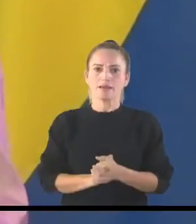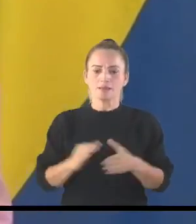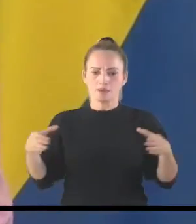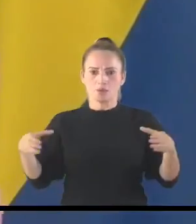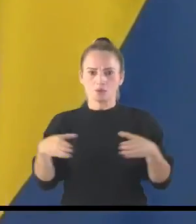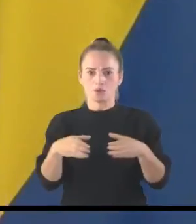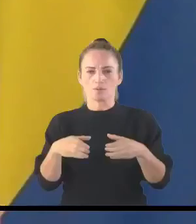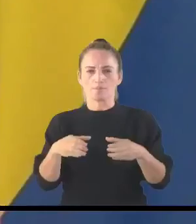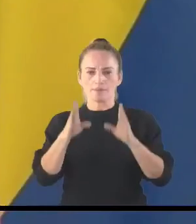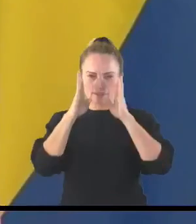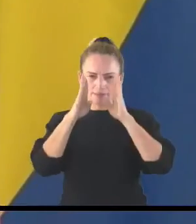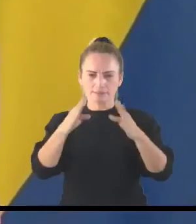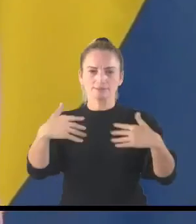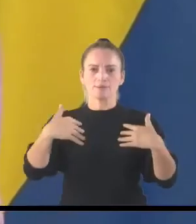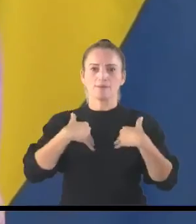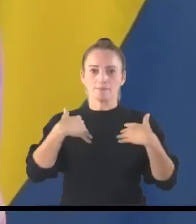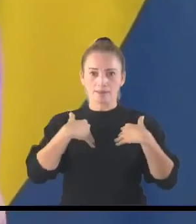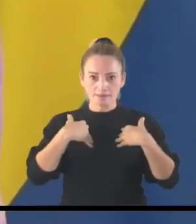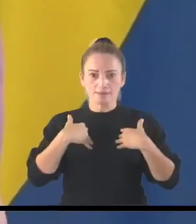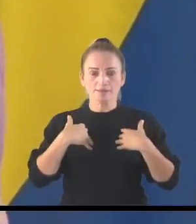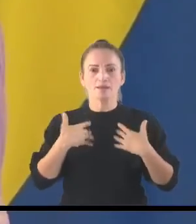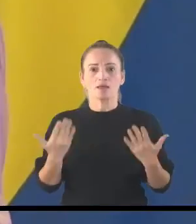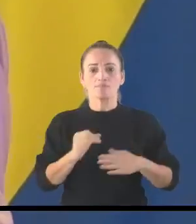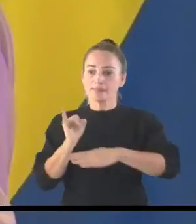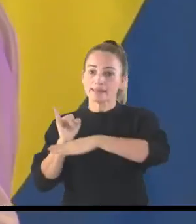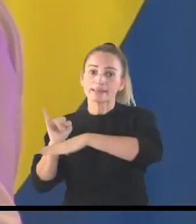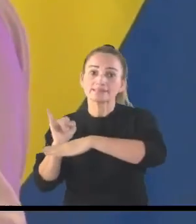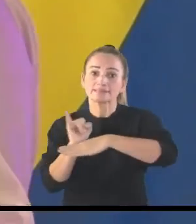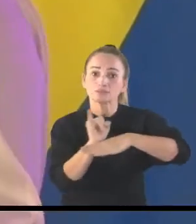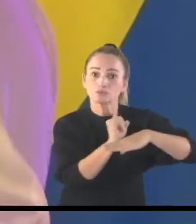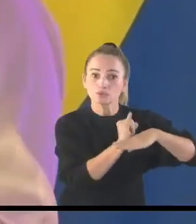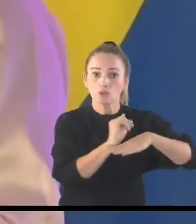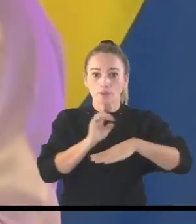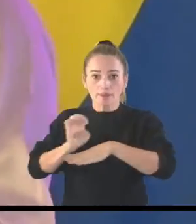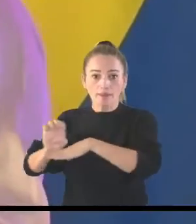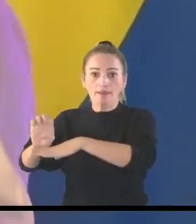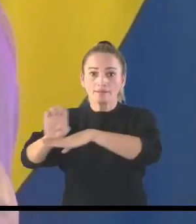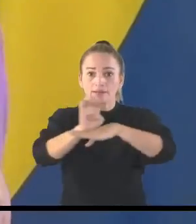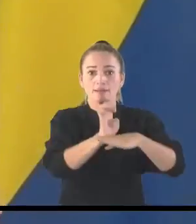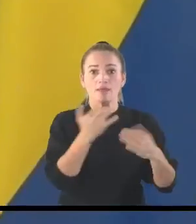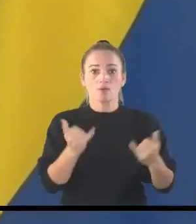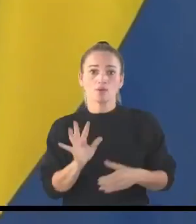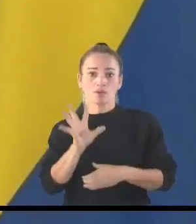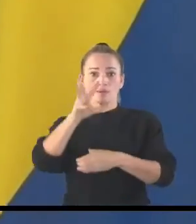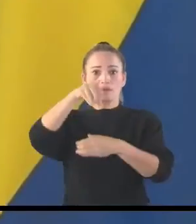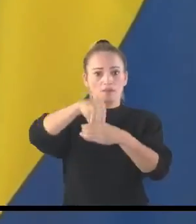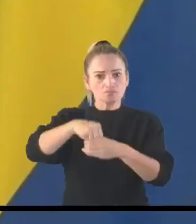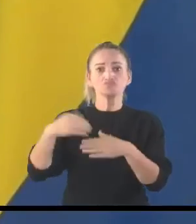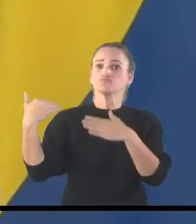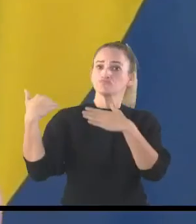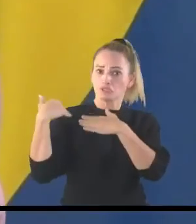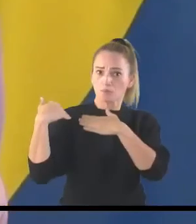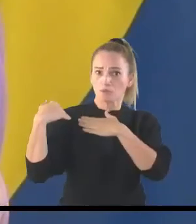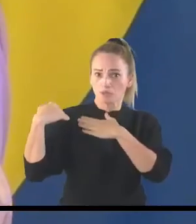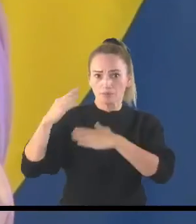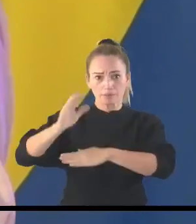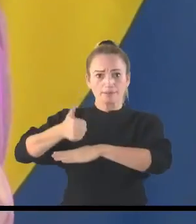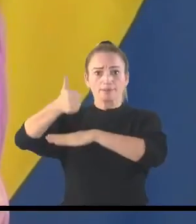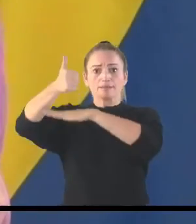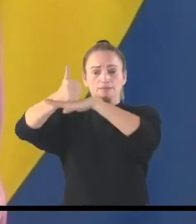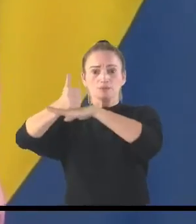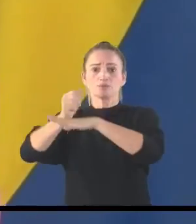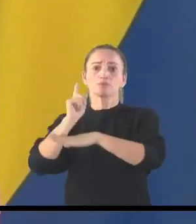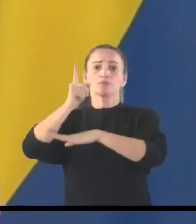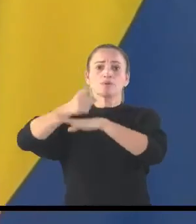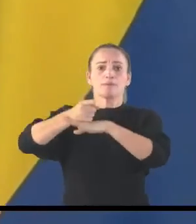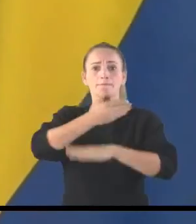la Unidad para las Víctimas, pero de cada institución que hoy hace parte y que asume las directrices